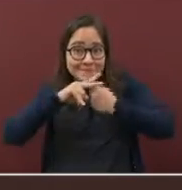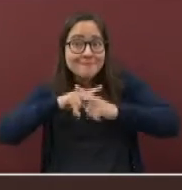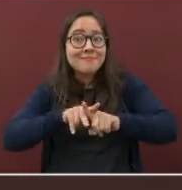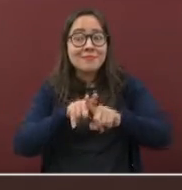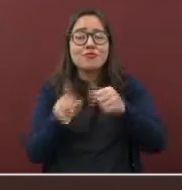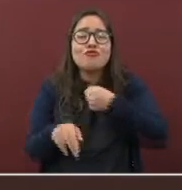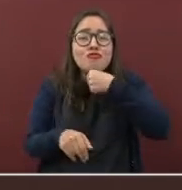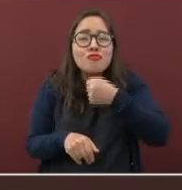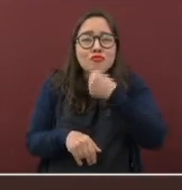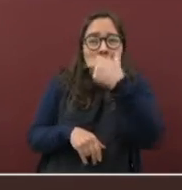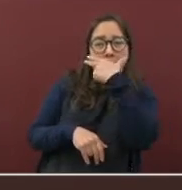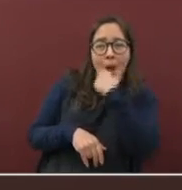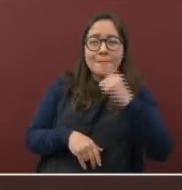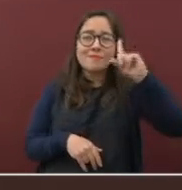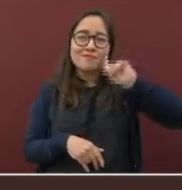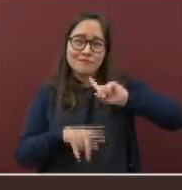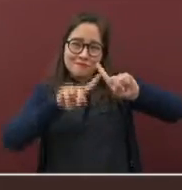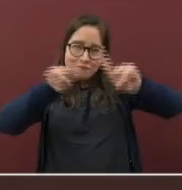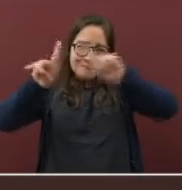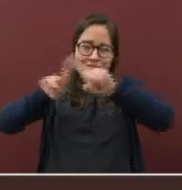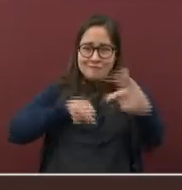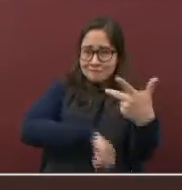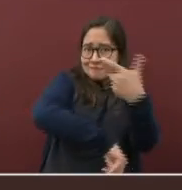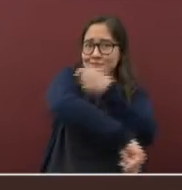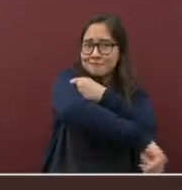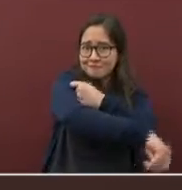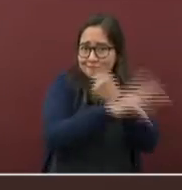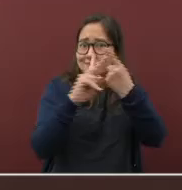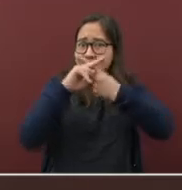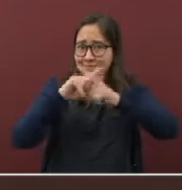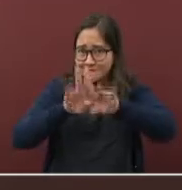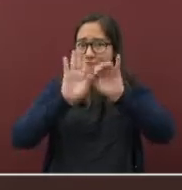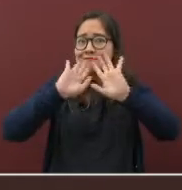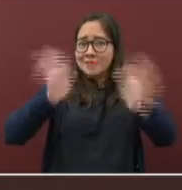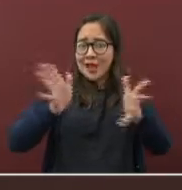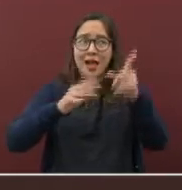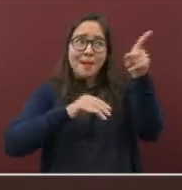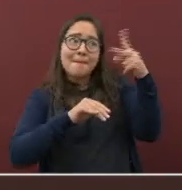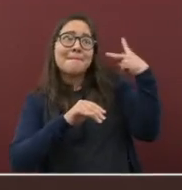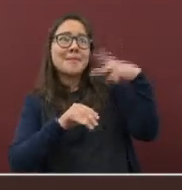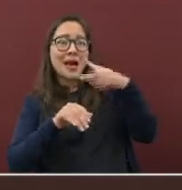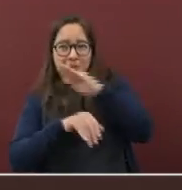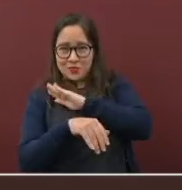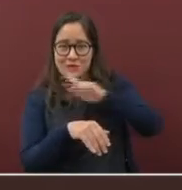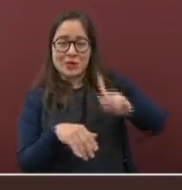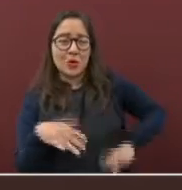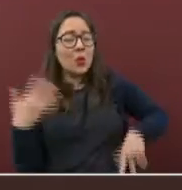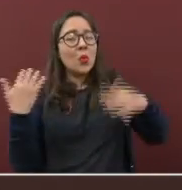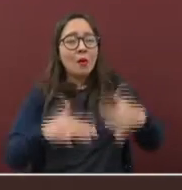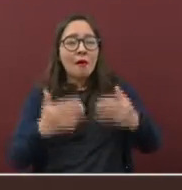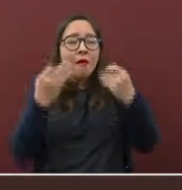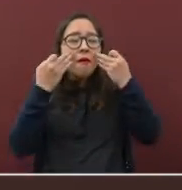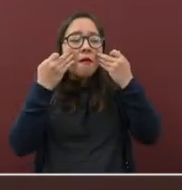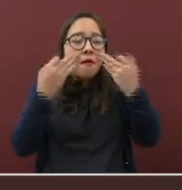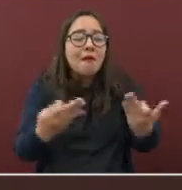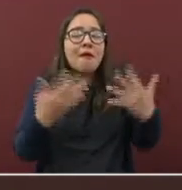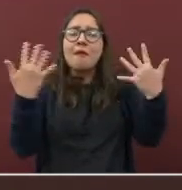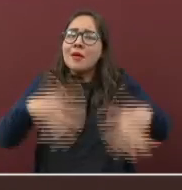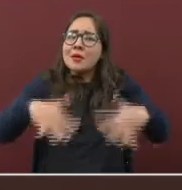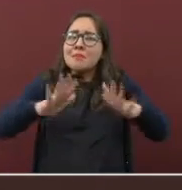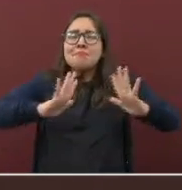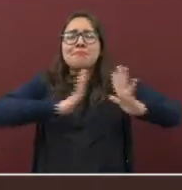mayores de 60 años y más en el puerto de veracruz y hemos visto con mucha satisfacción la